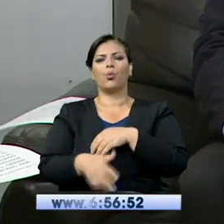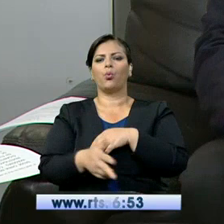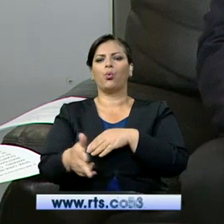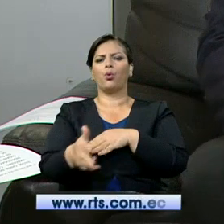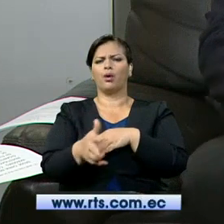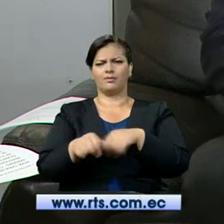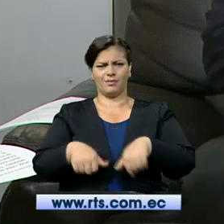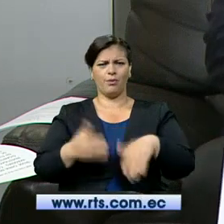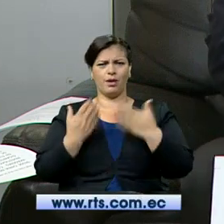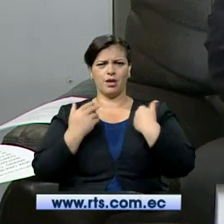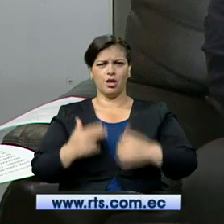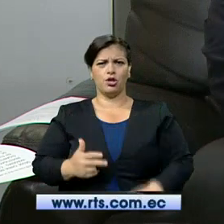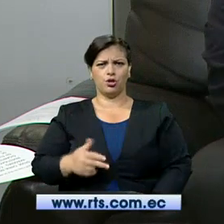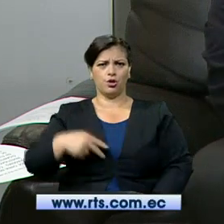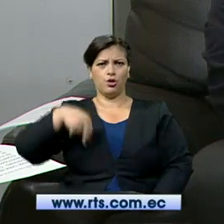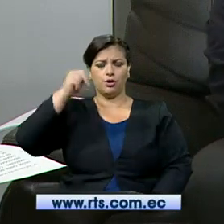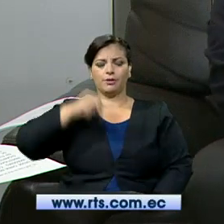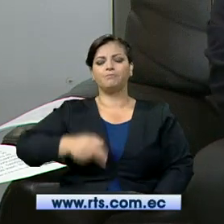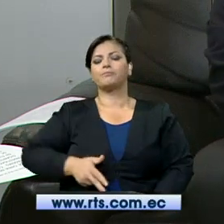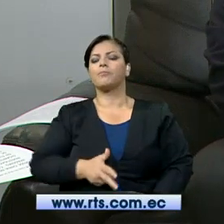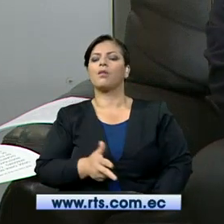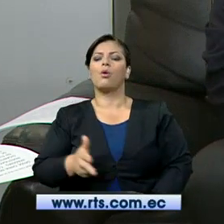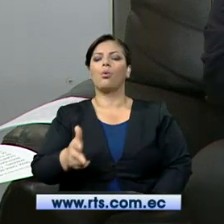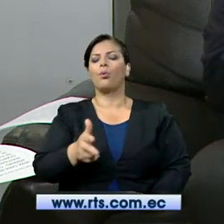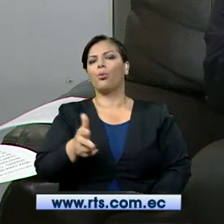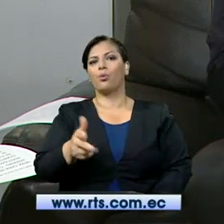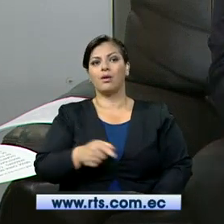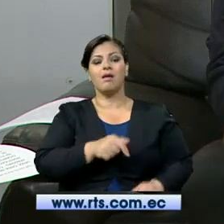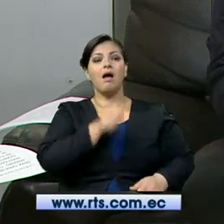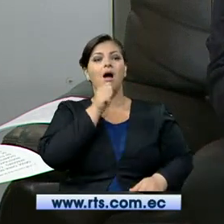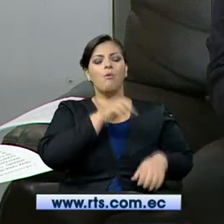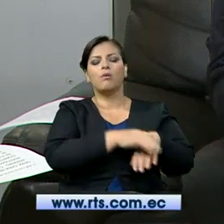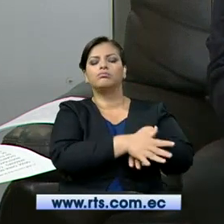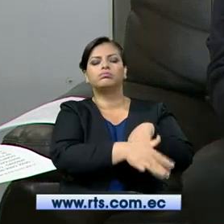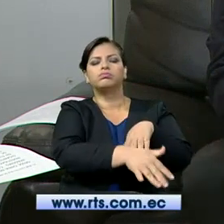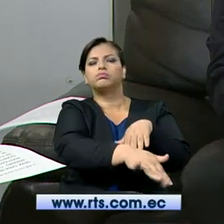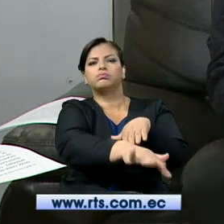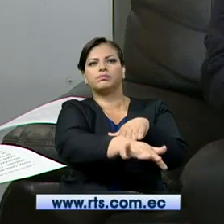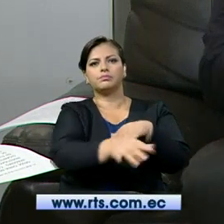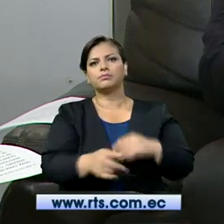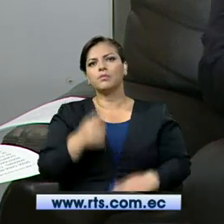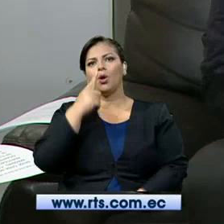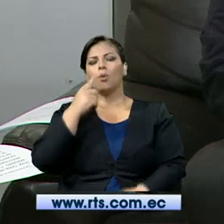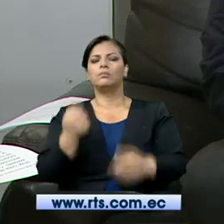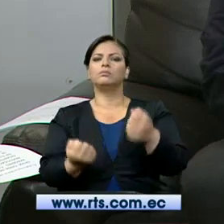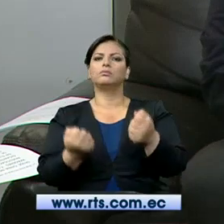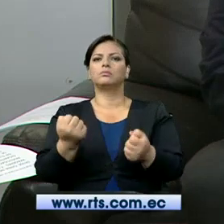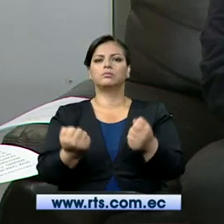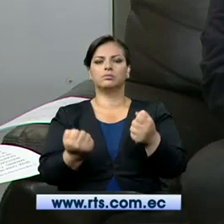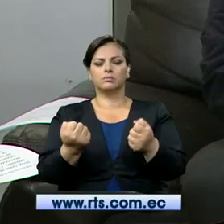El conductor del vehículo se habría quedado dormido al volante. Veamos.